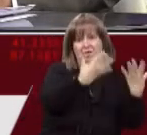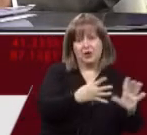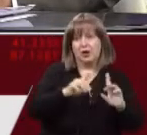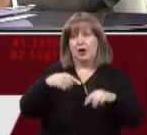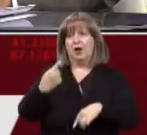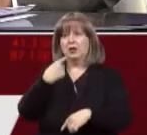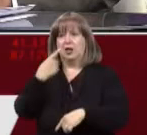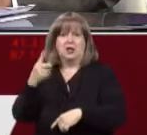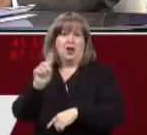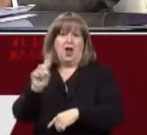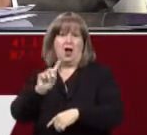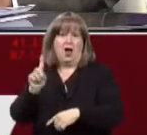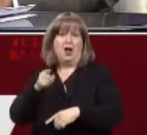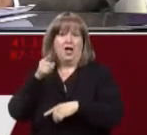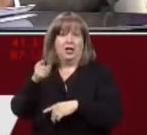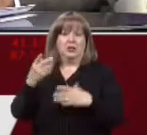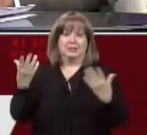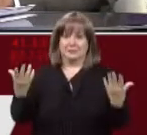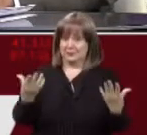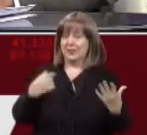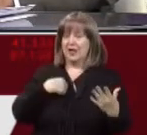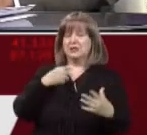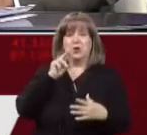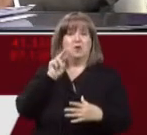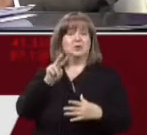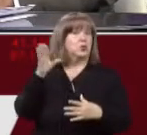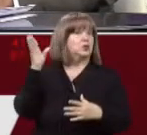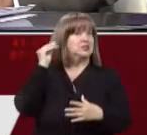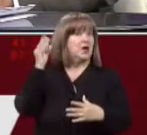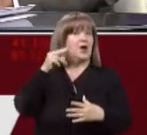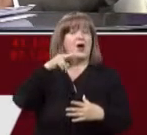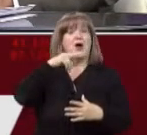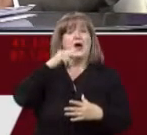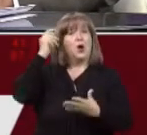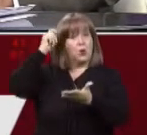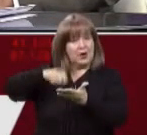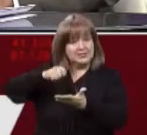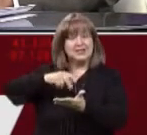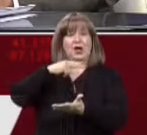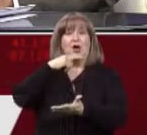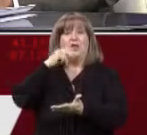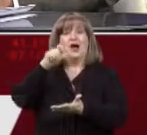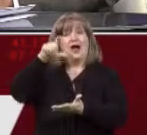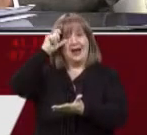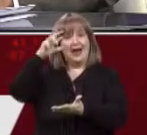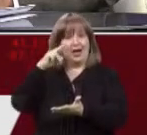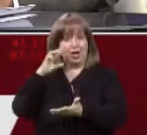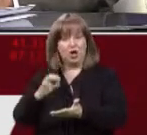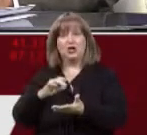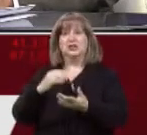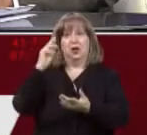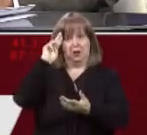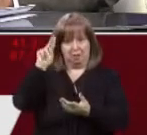quien tengo el mayor de los respetos, y hemos escuchado también, no sé, a la doctora Kemel